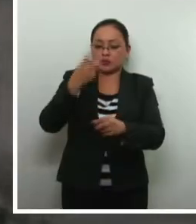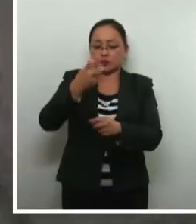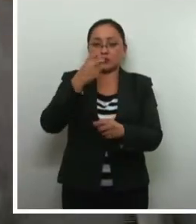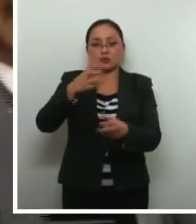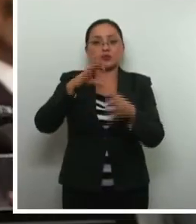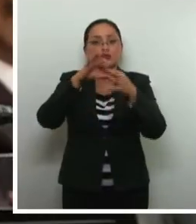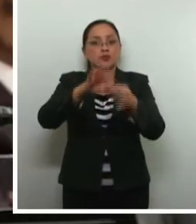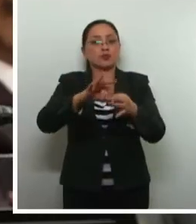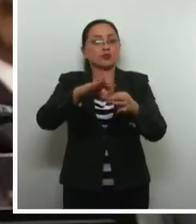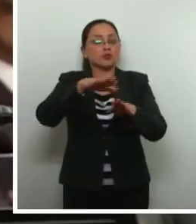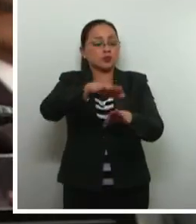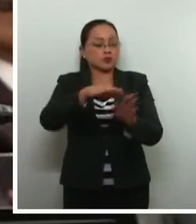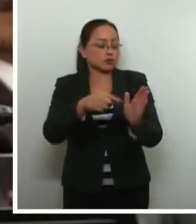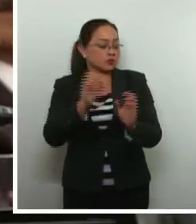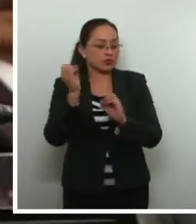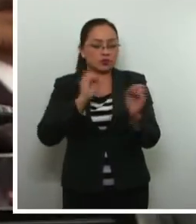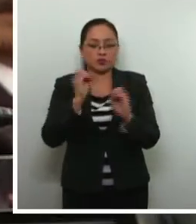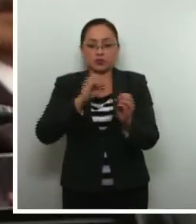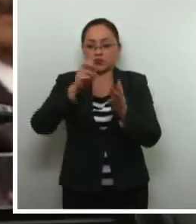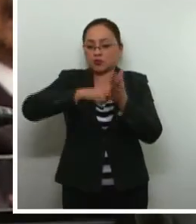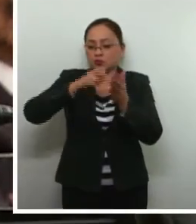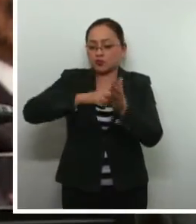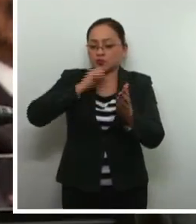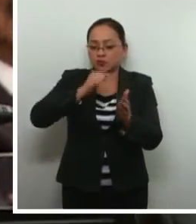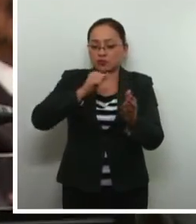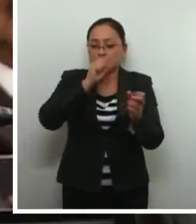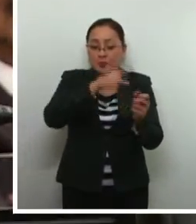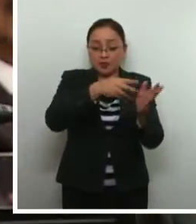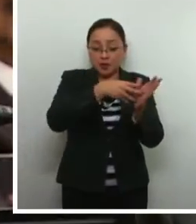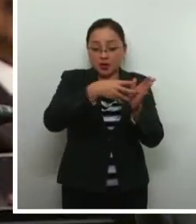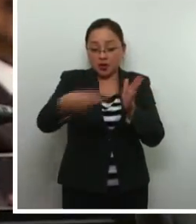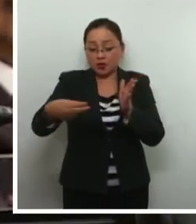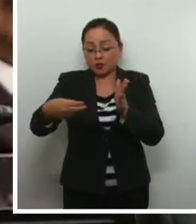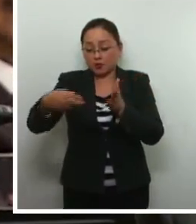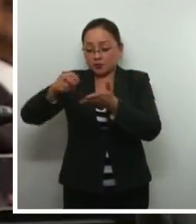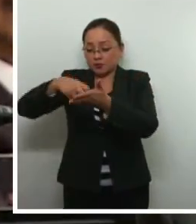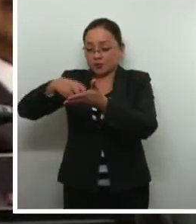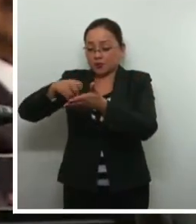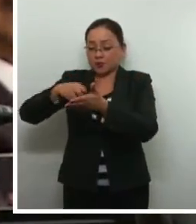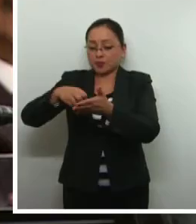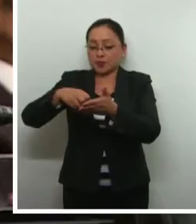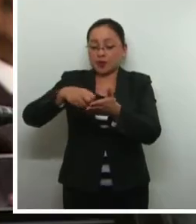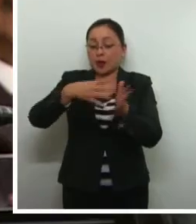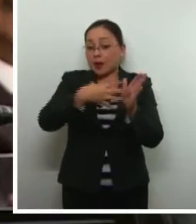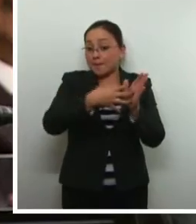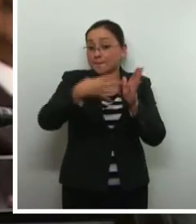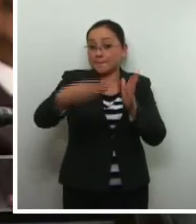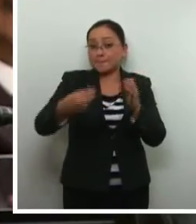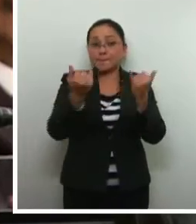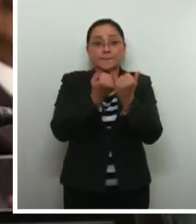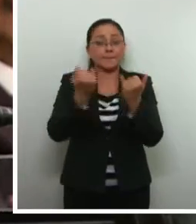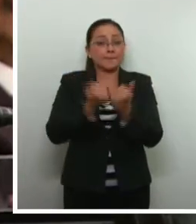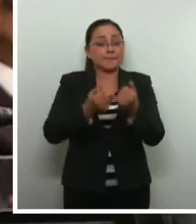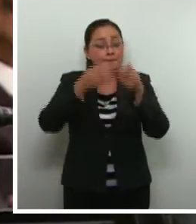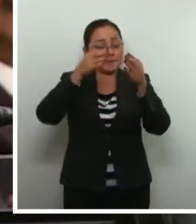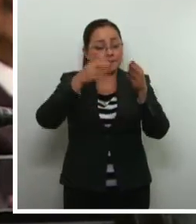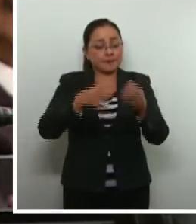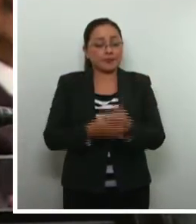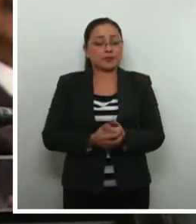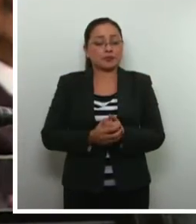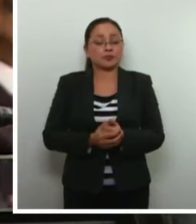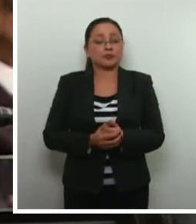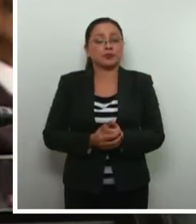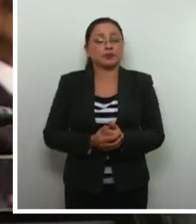parte del dictamen, simplemente transcribió exactamente los textos del dictamen, que